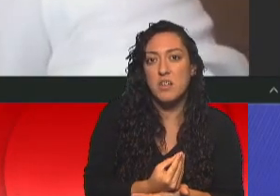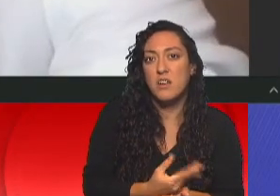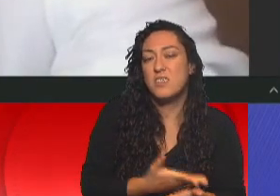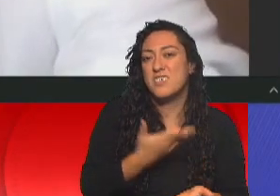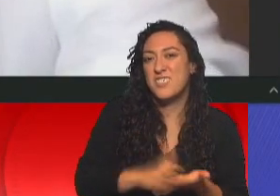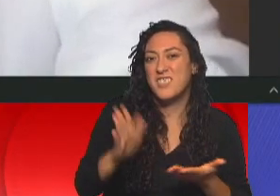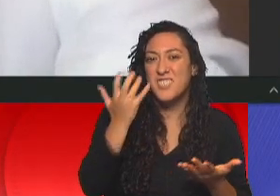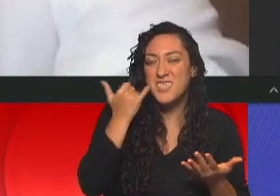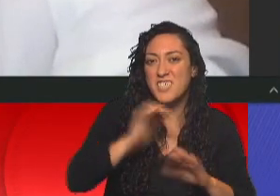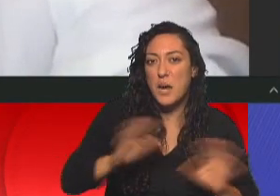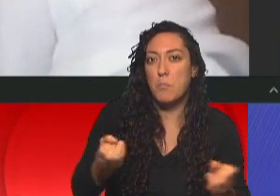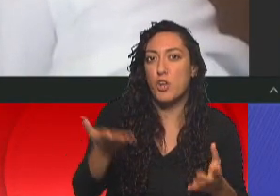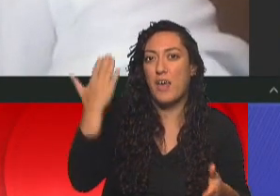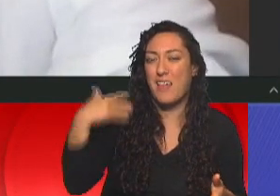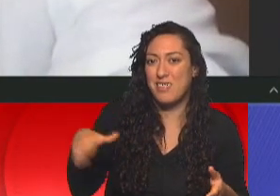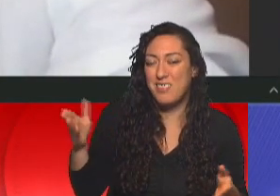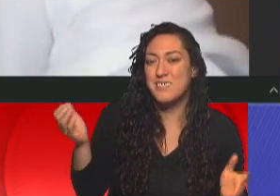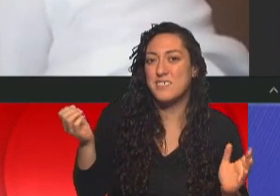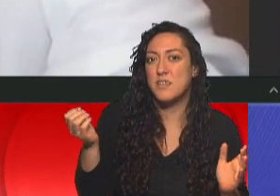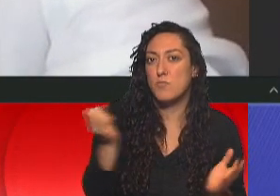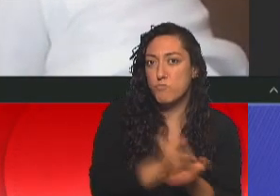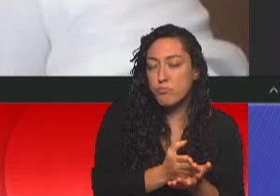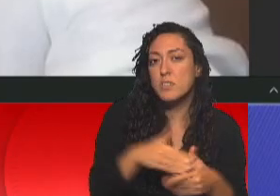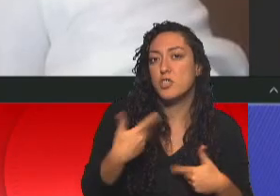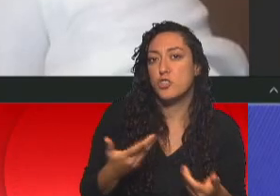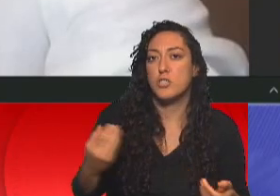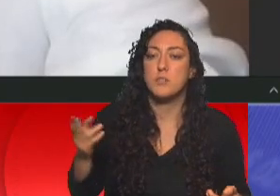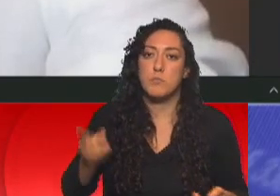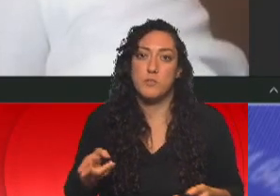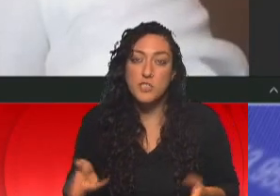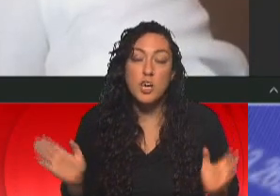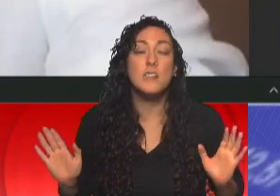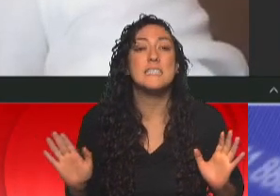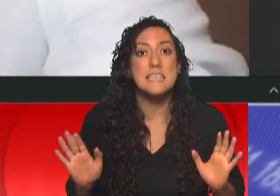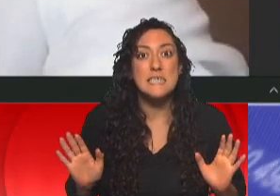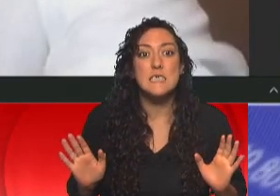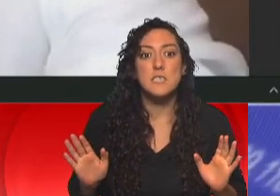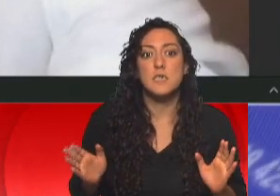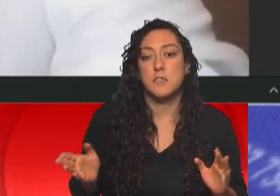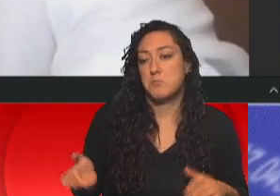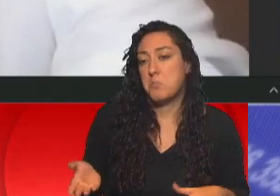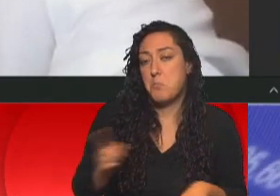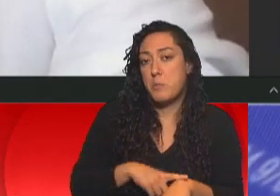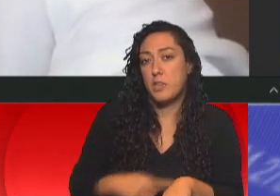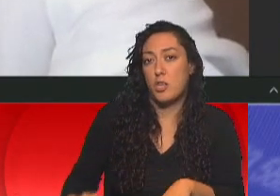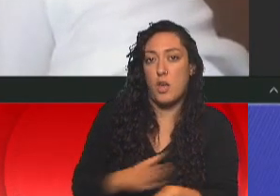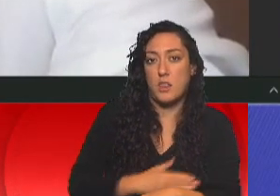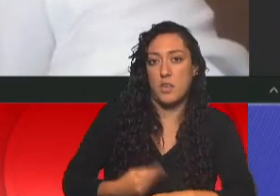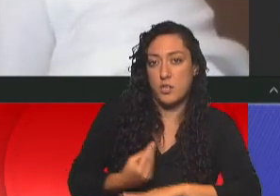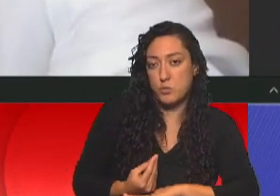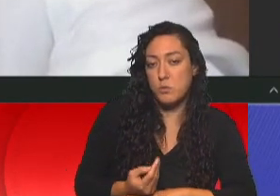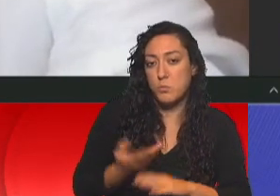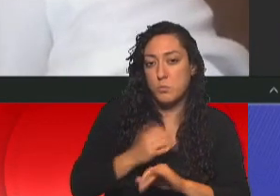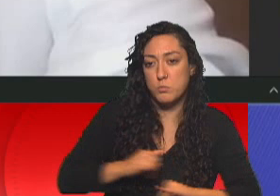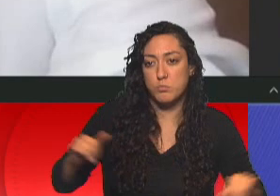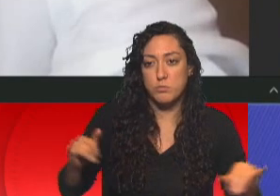procedimiento judicial, la Corte tendría que se puede pronunciar en cualquier momento antes de que Cristina Fernández asuma. Claro. Pero para evitar